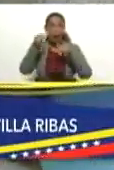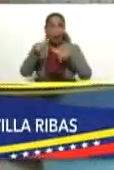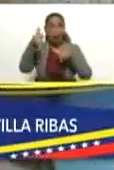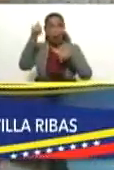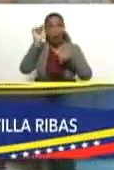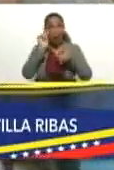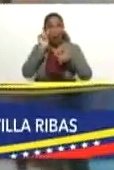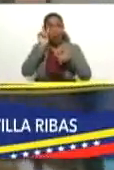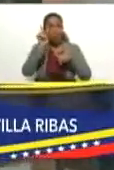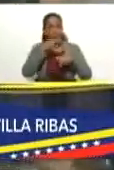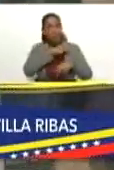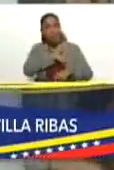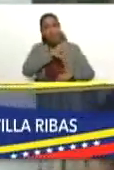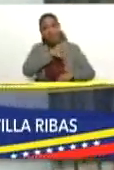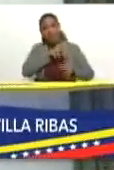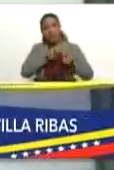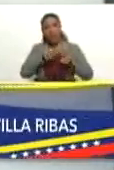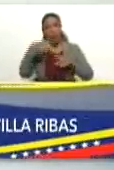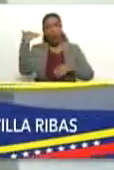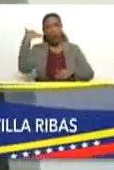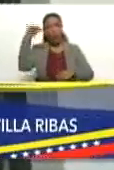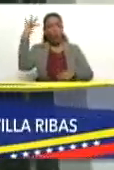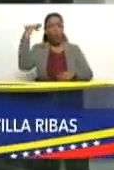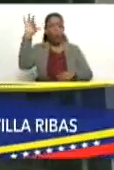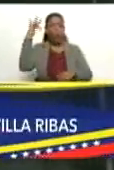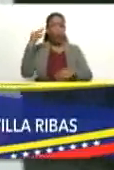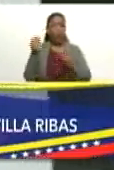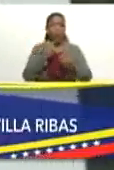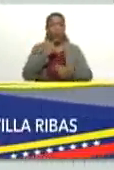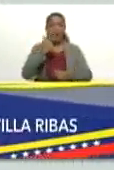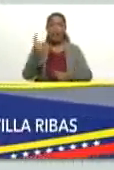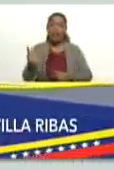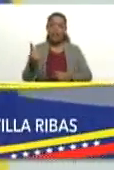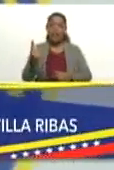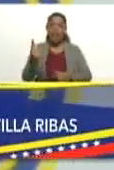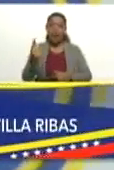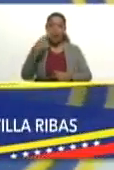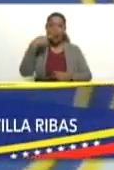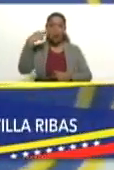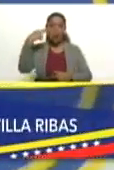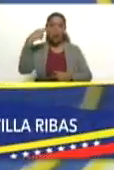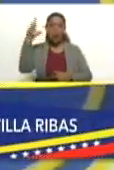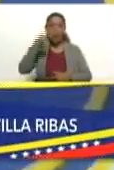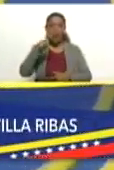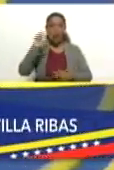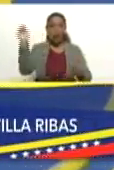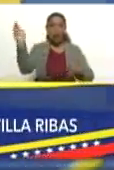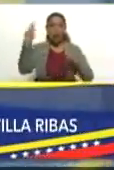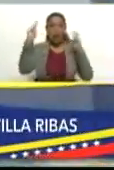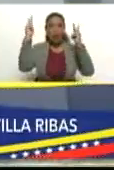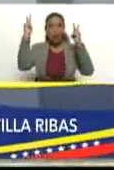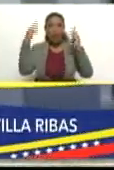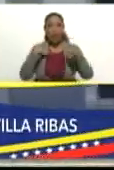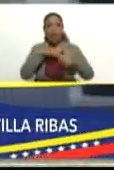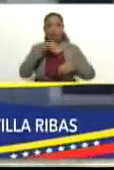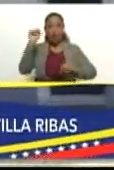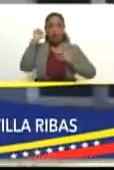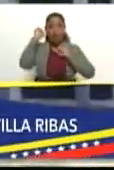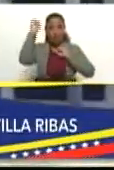misión vivienda para rato. Y como decía José Félix Rivas, necesario es vencer. Y nosotros